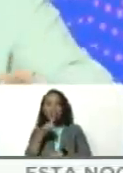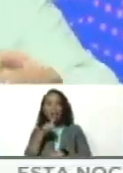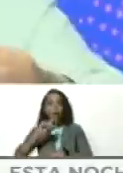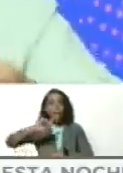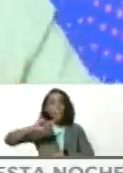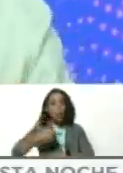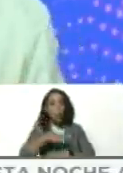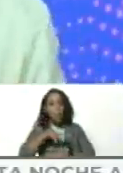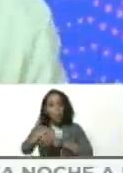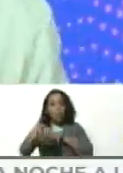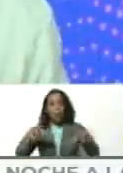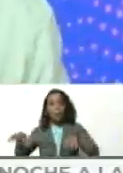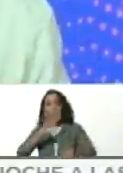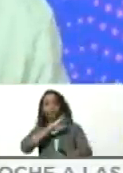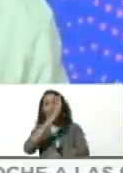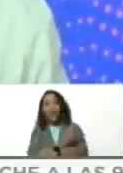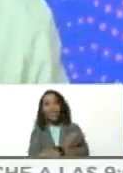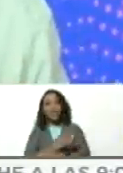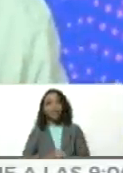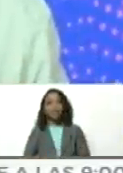la fuerza.